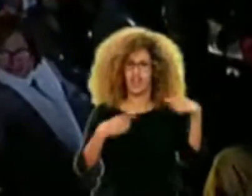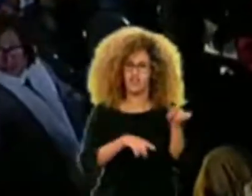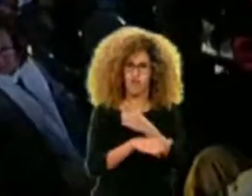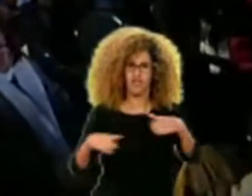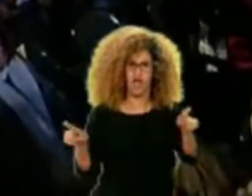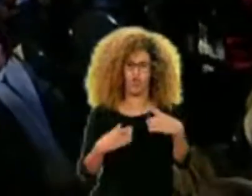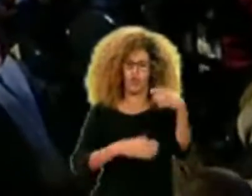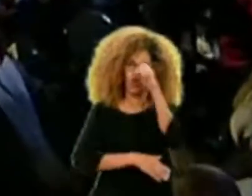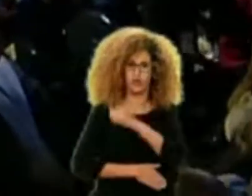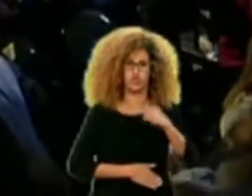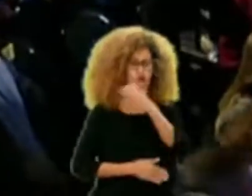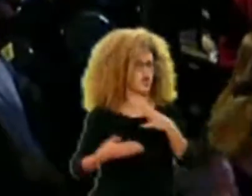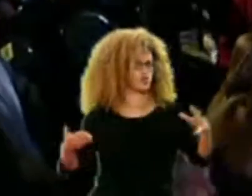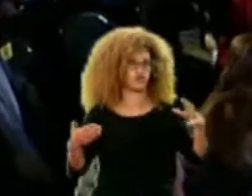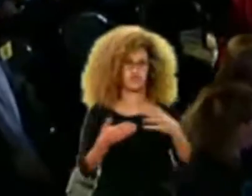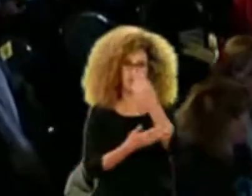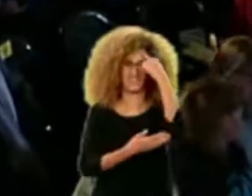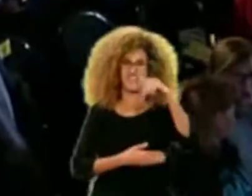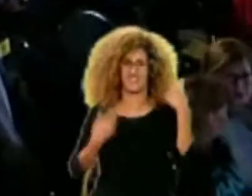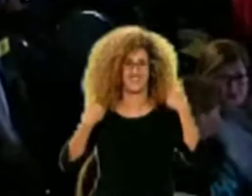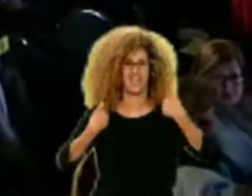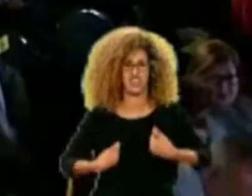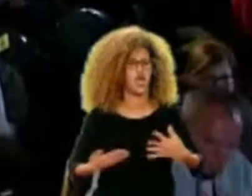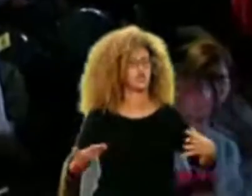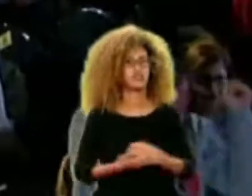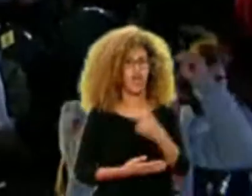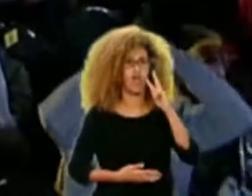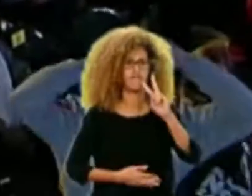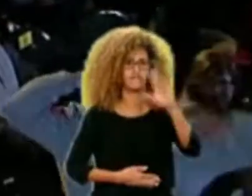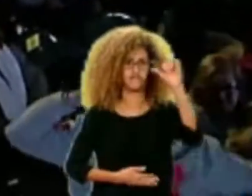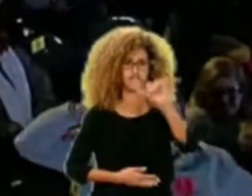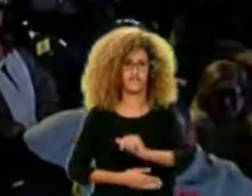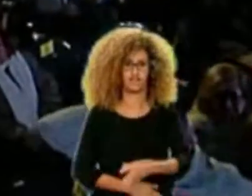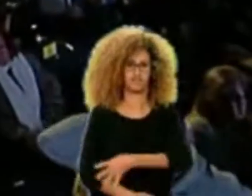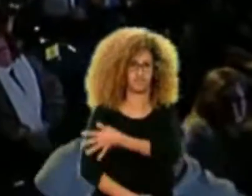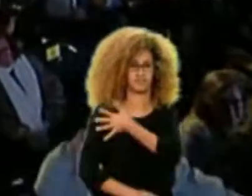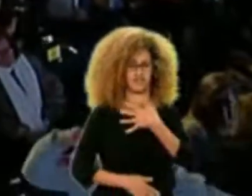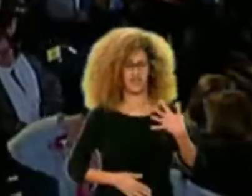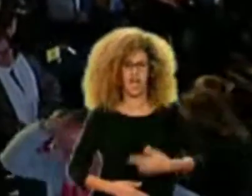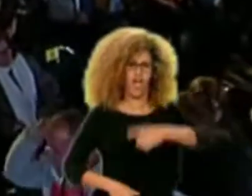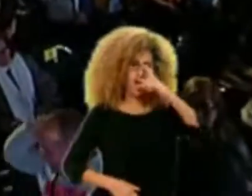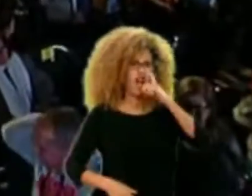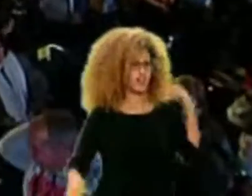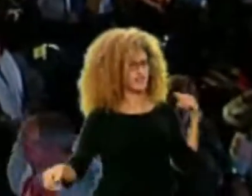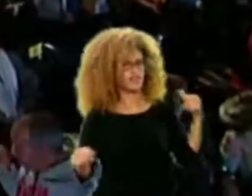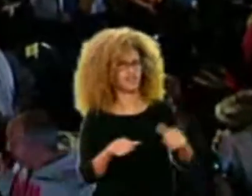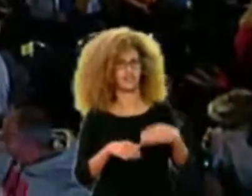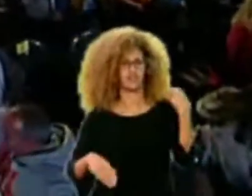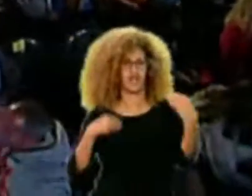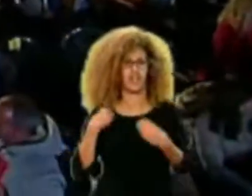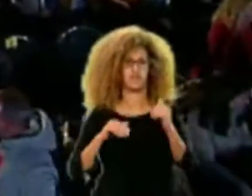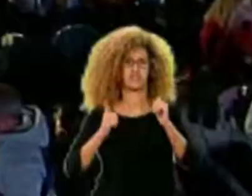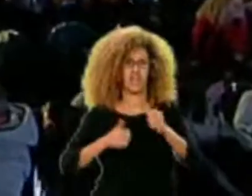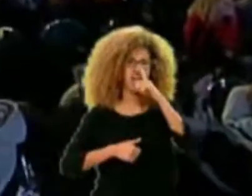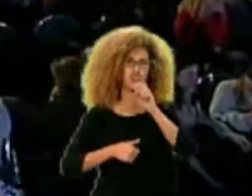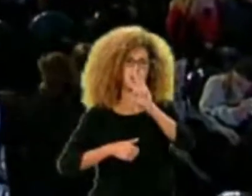convierten en canciones que todos no sabemos y con las que todos nos hemos emocionado un montón de años disfrutando del carnaval. Desde el año 82,